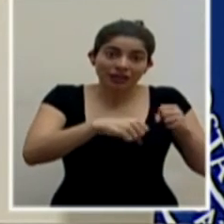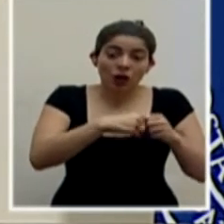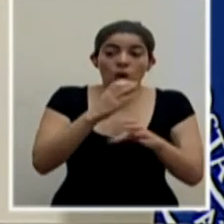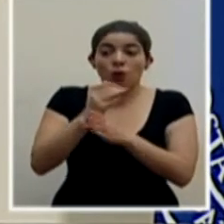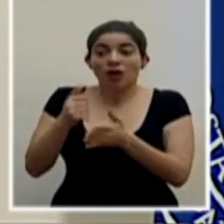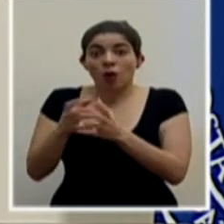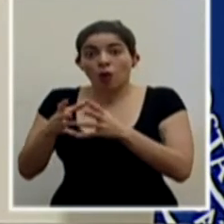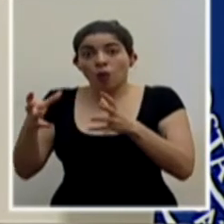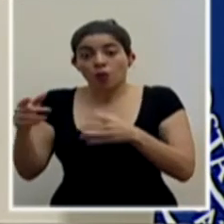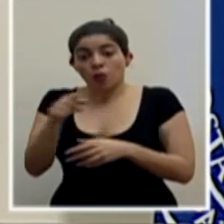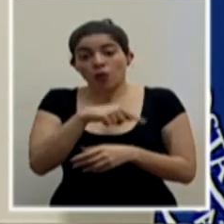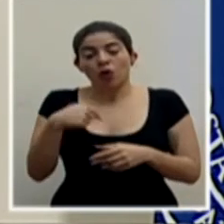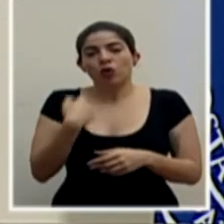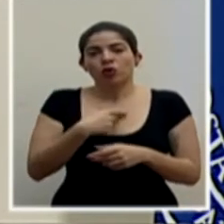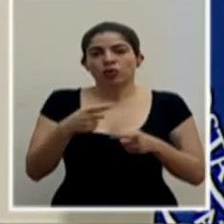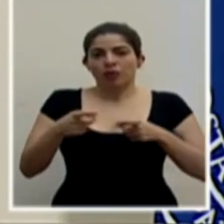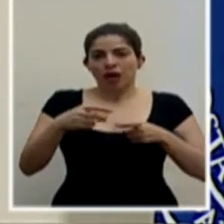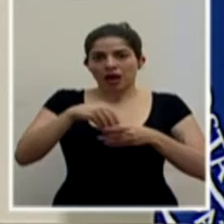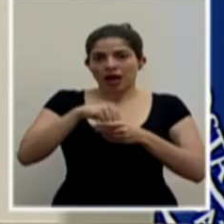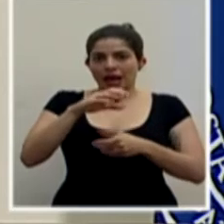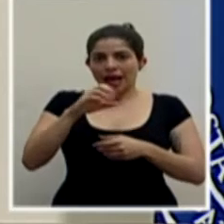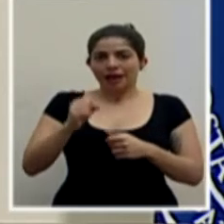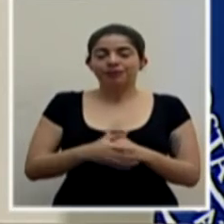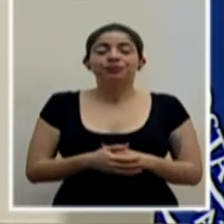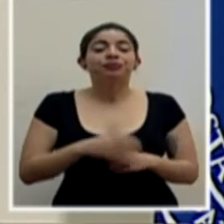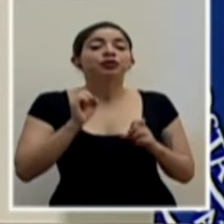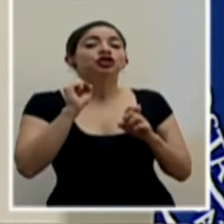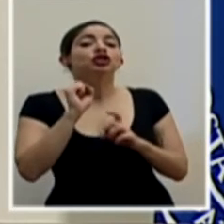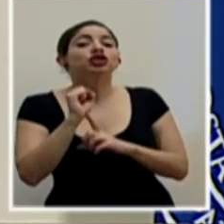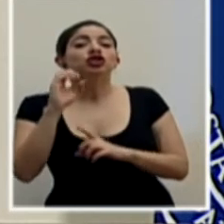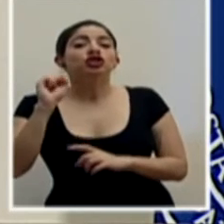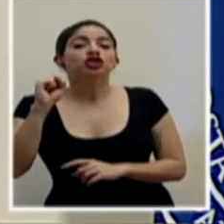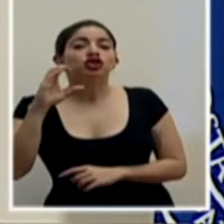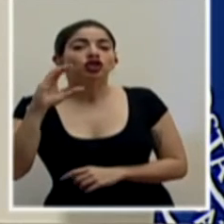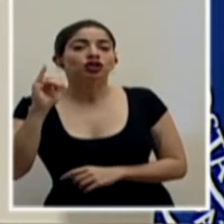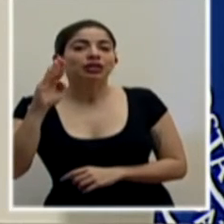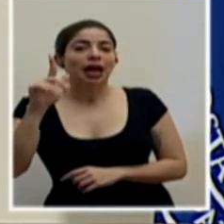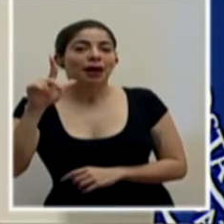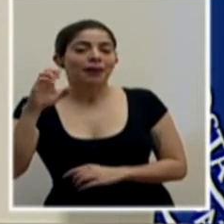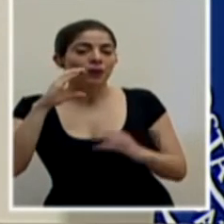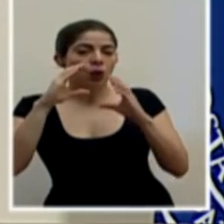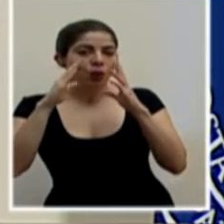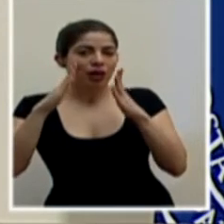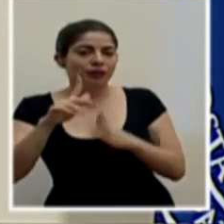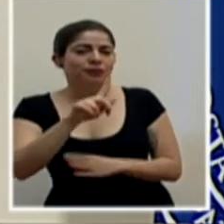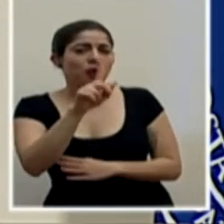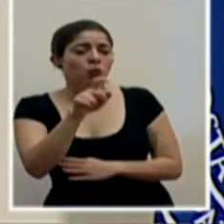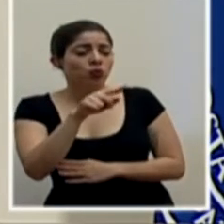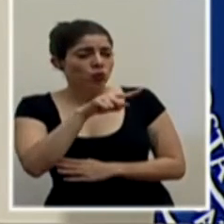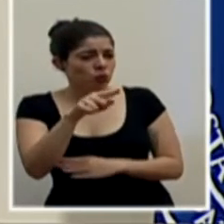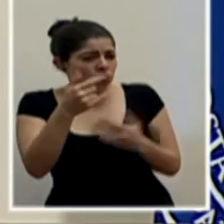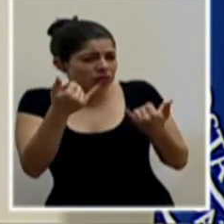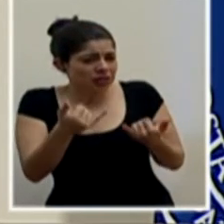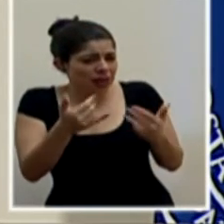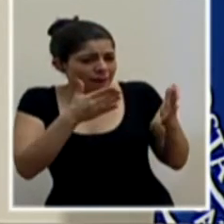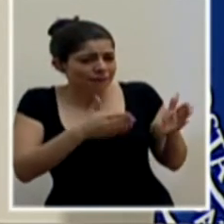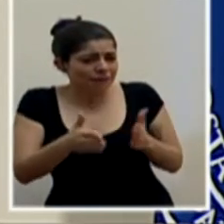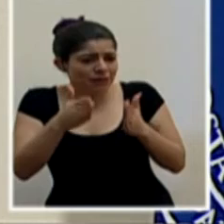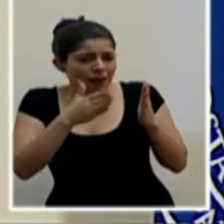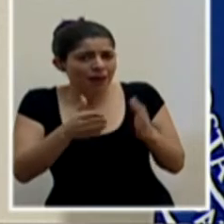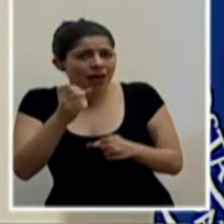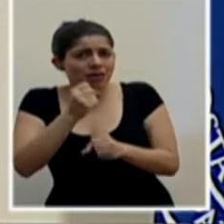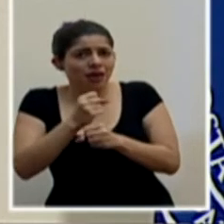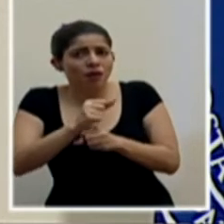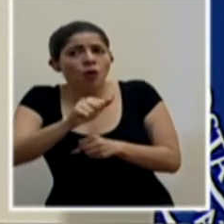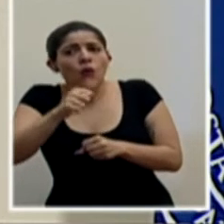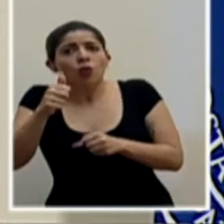unidades de cuidados intensivos. Sociable Comunicaciones consulta, ¿ya se está trabajando en el acondicionamiento de